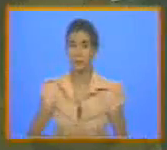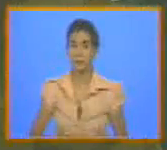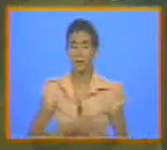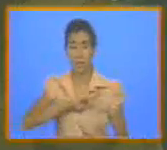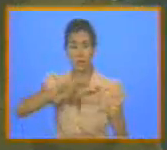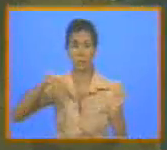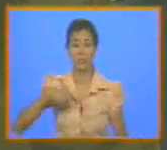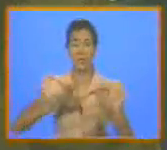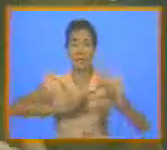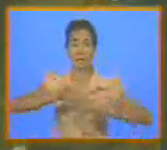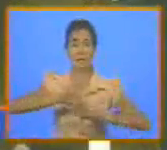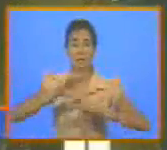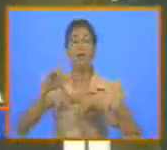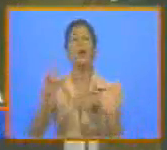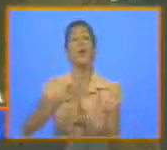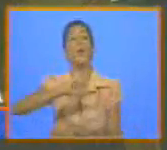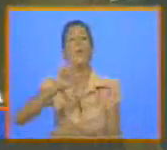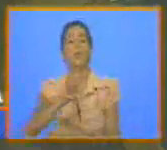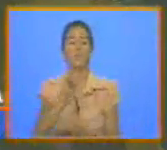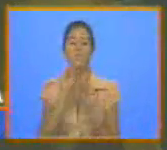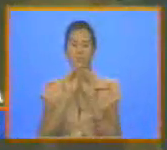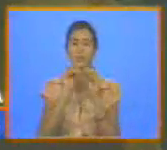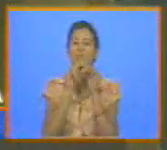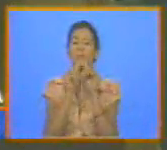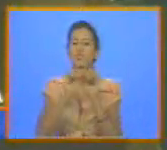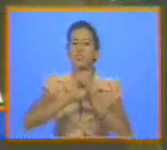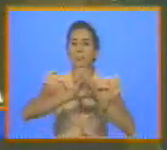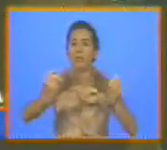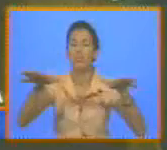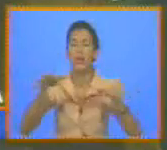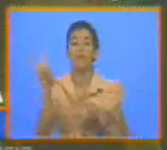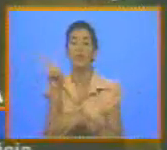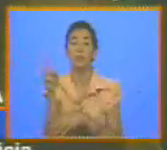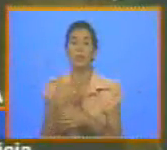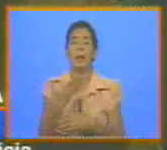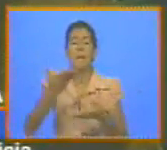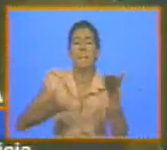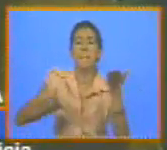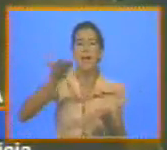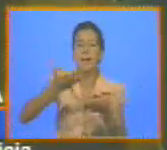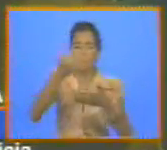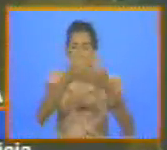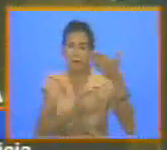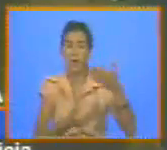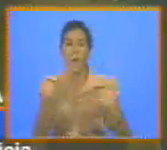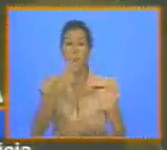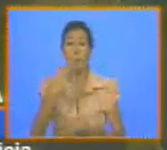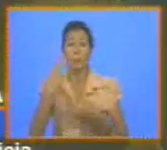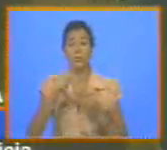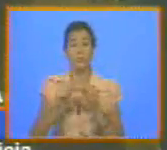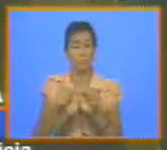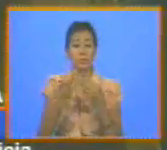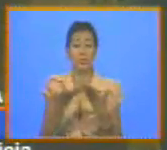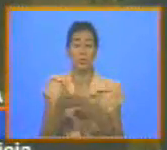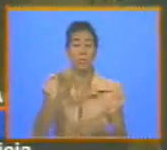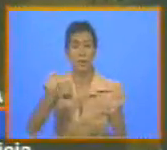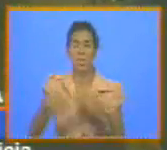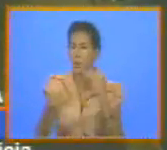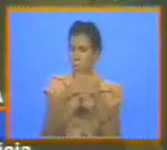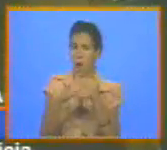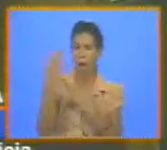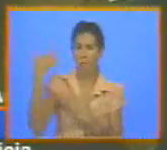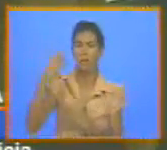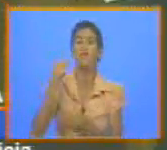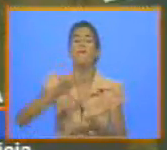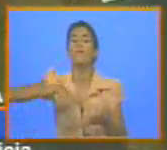nosotros el 15 de julio le vamos a anunciar al país el balance de la plataforma unitaria, y el compromiso se mantiene a lo igual como fue firmado